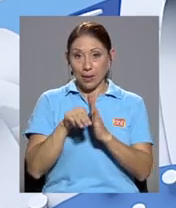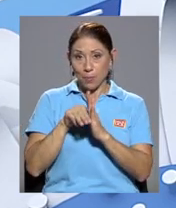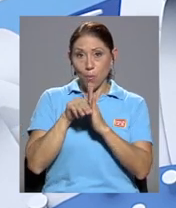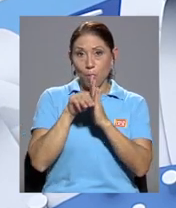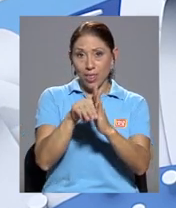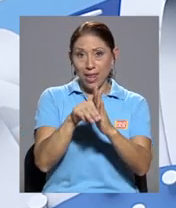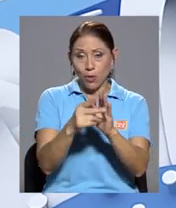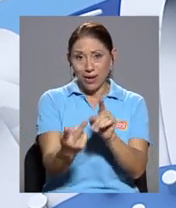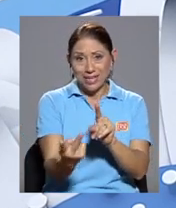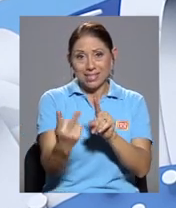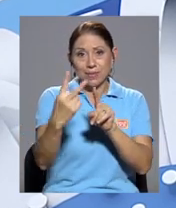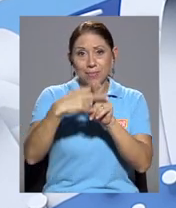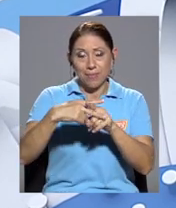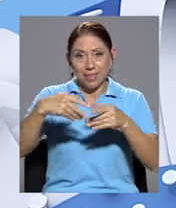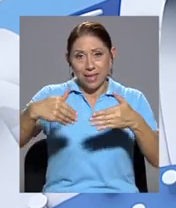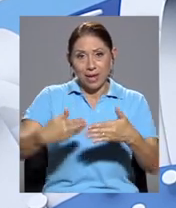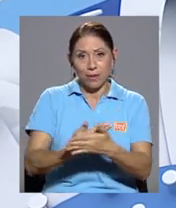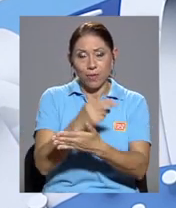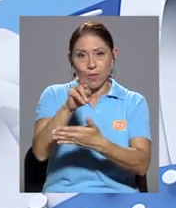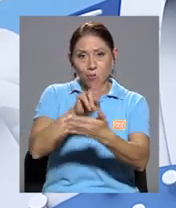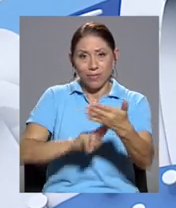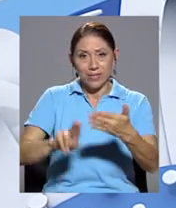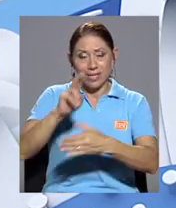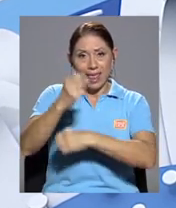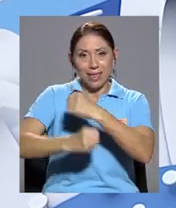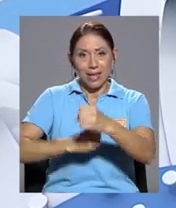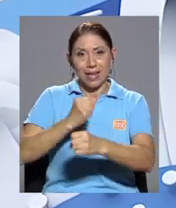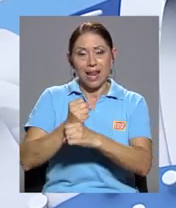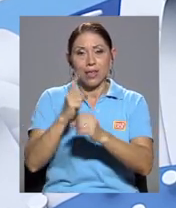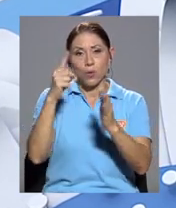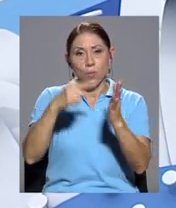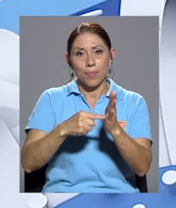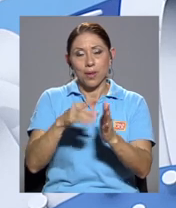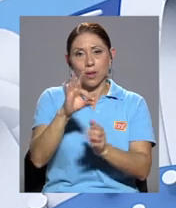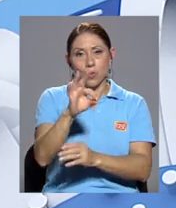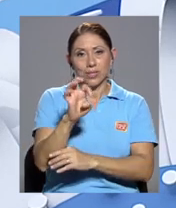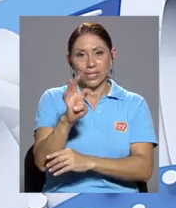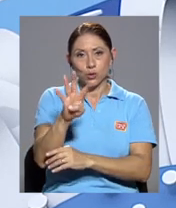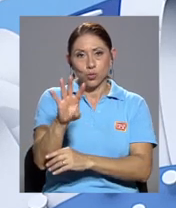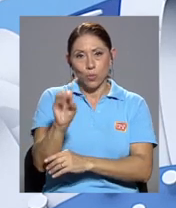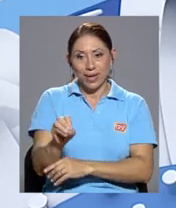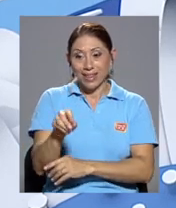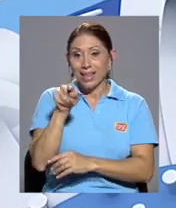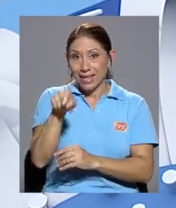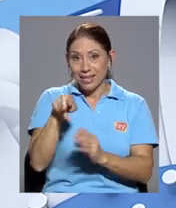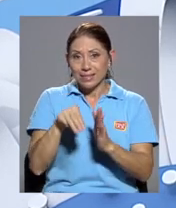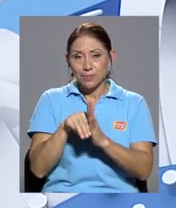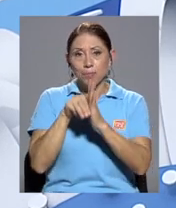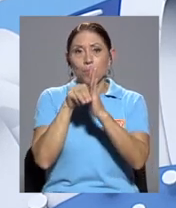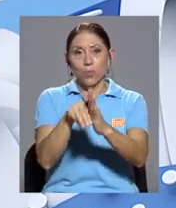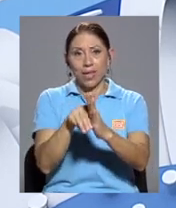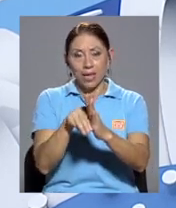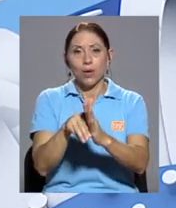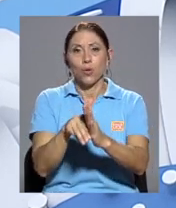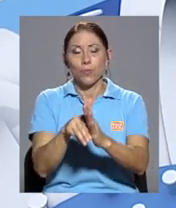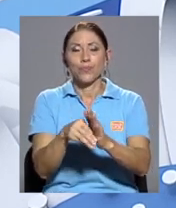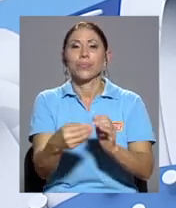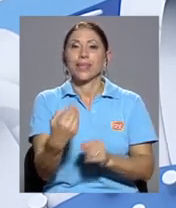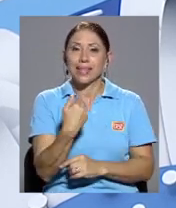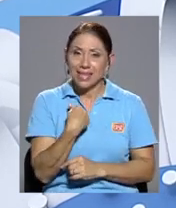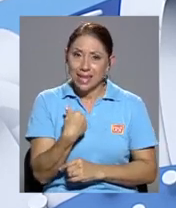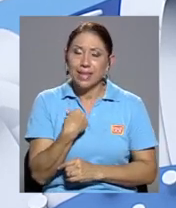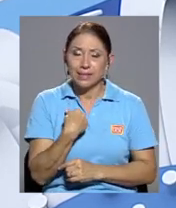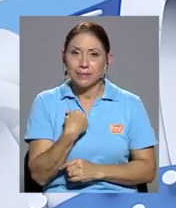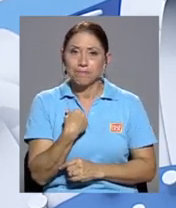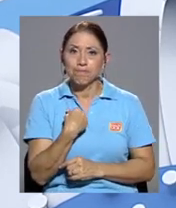implementa para la nueva universidad en el año 40 es un modelo que recoge vertientes